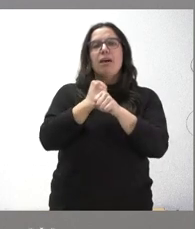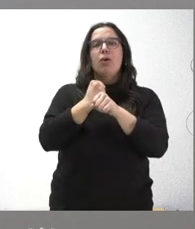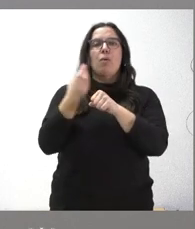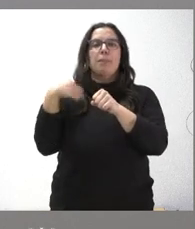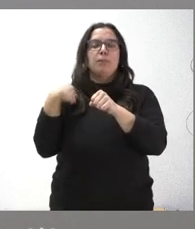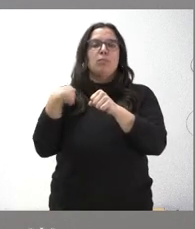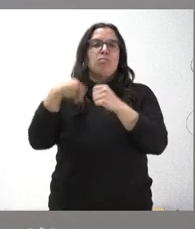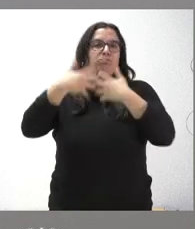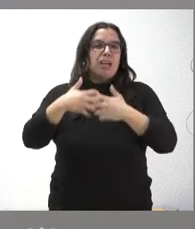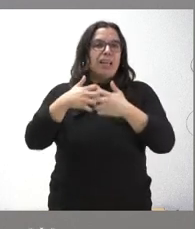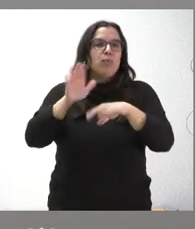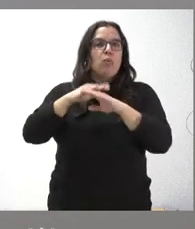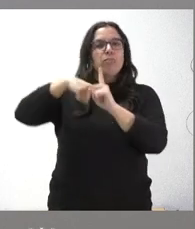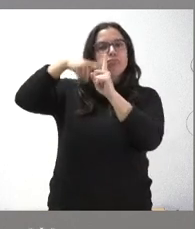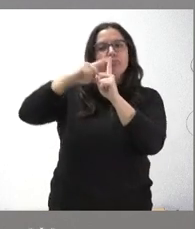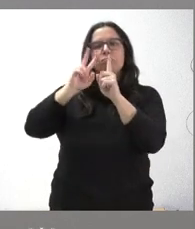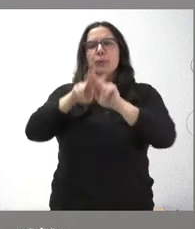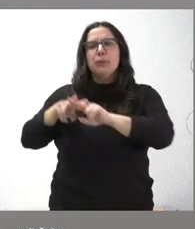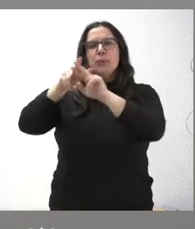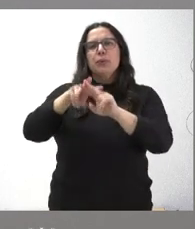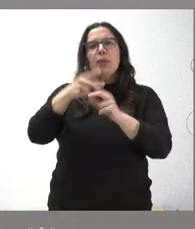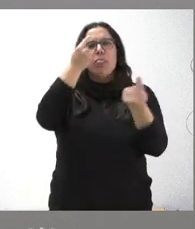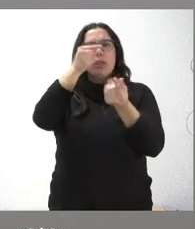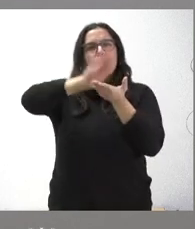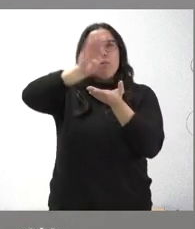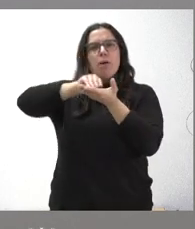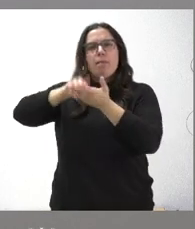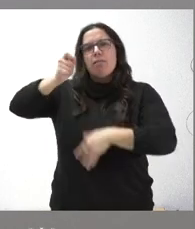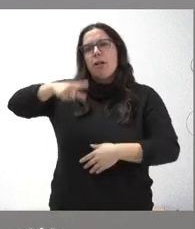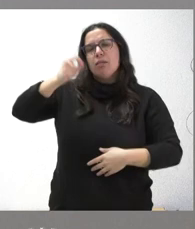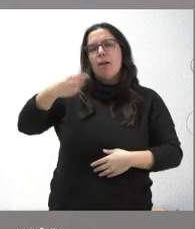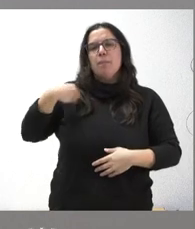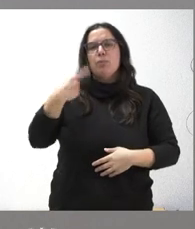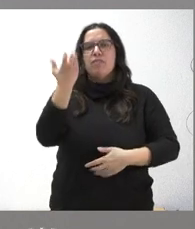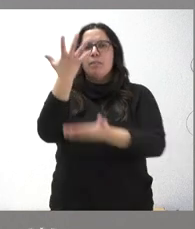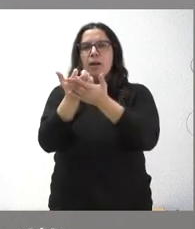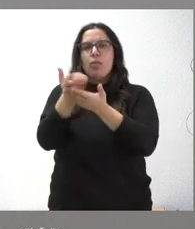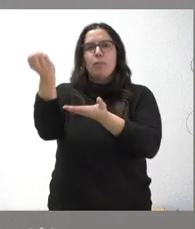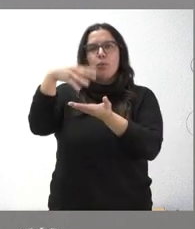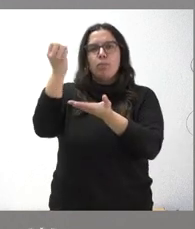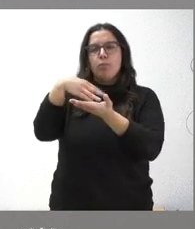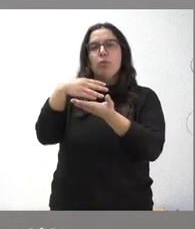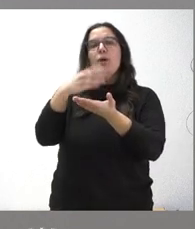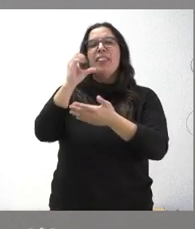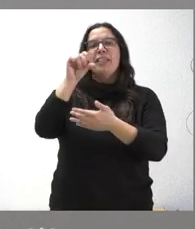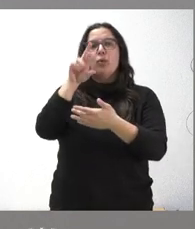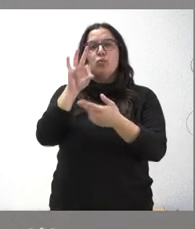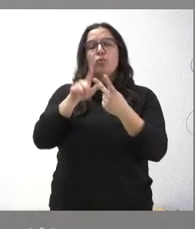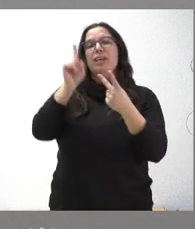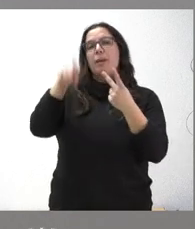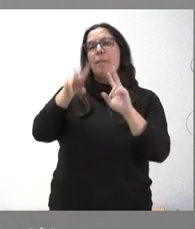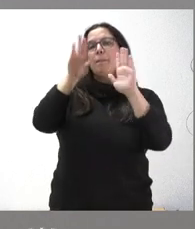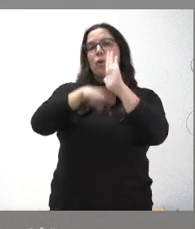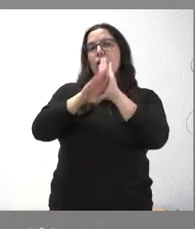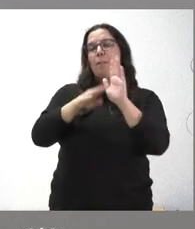médico donde poder realizar el registro constante de los datos que se requieren en la aplicación cirus así como un nuevo programa informático